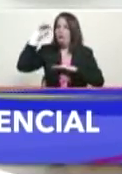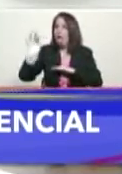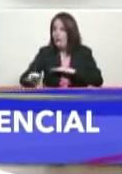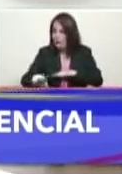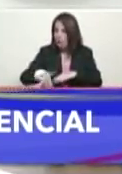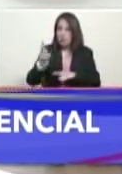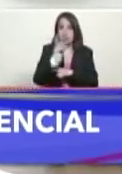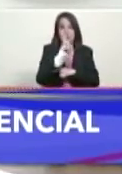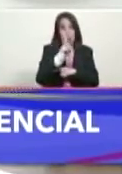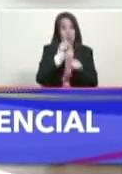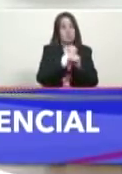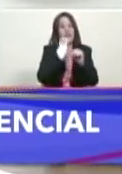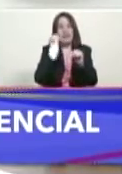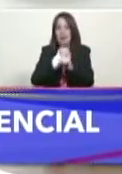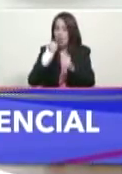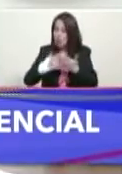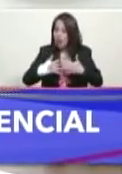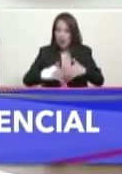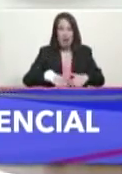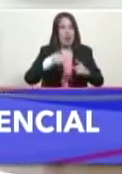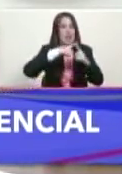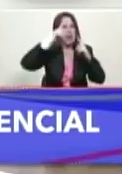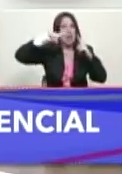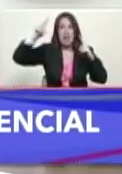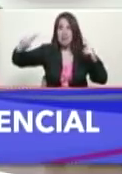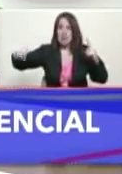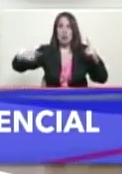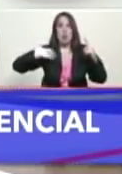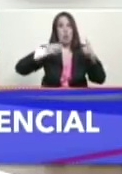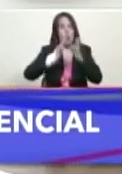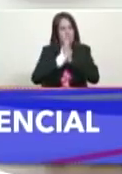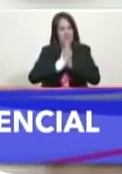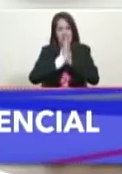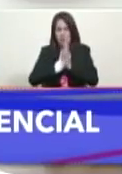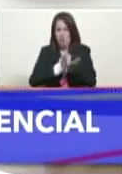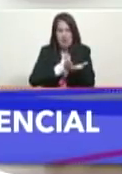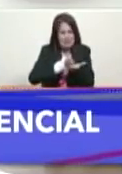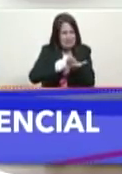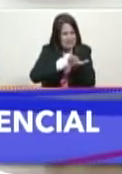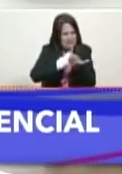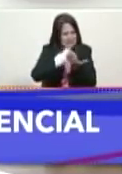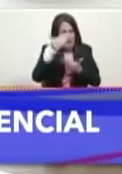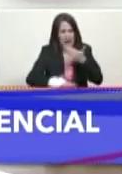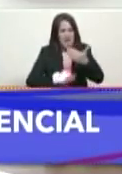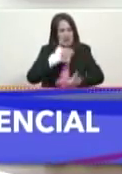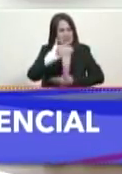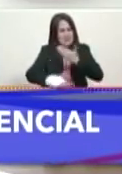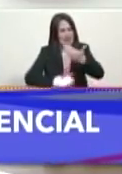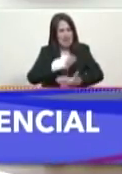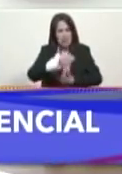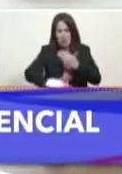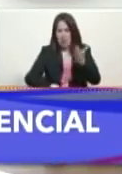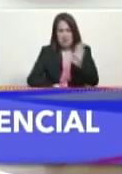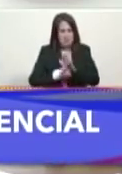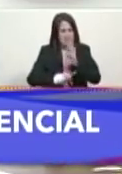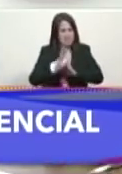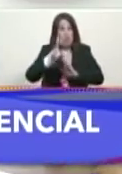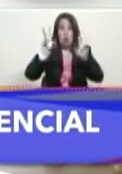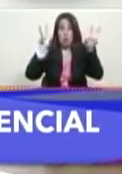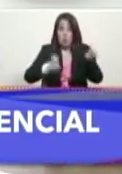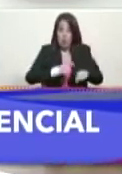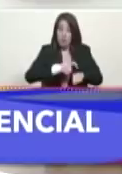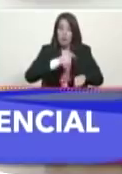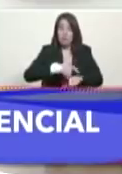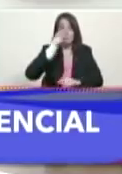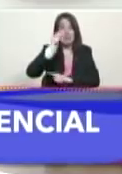Trabajadores de Corpoelec, ninguna recaída. Más bien tenemos que seguir avanzando en las nuevas tareas. Pero yo tengo